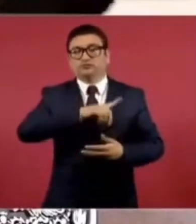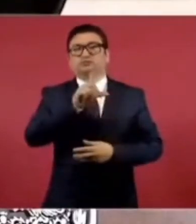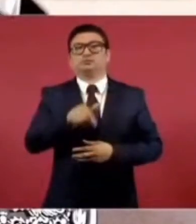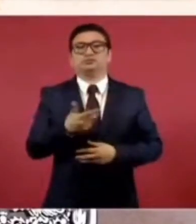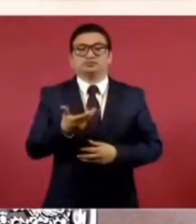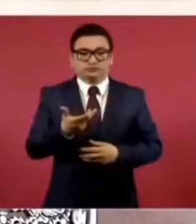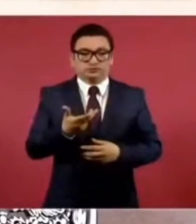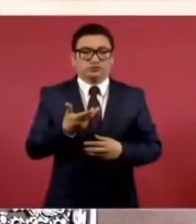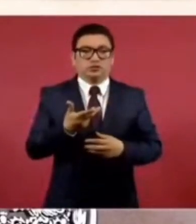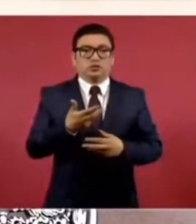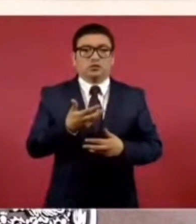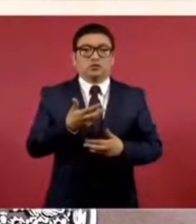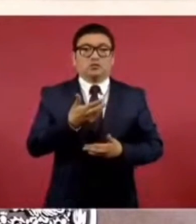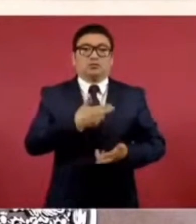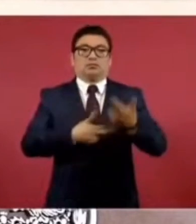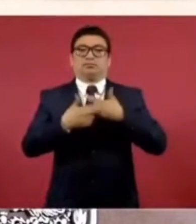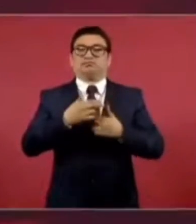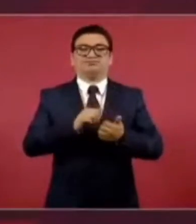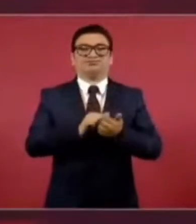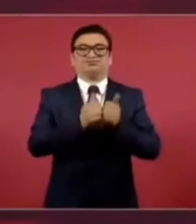se retrocede.